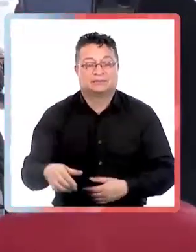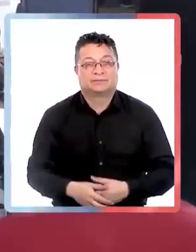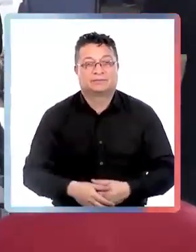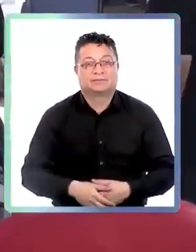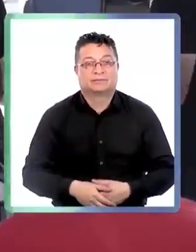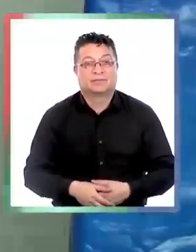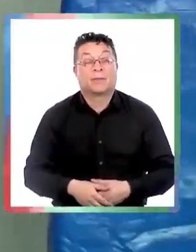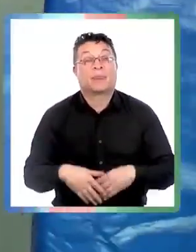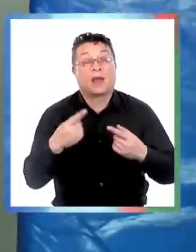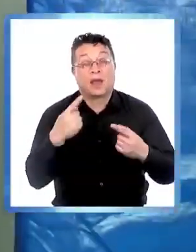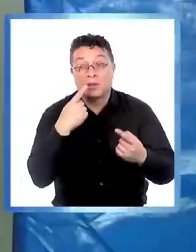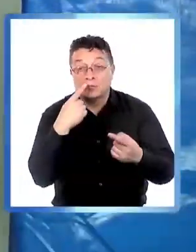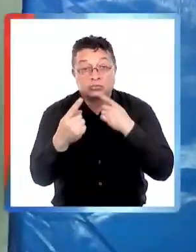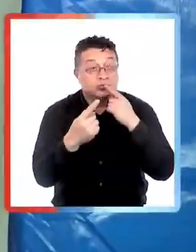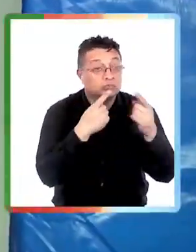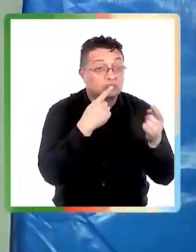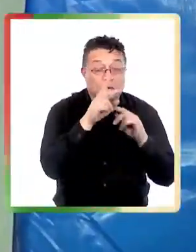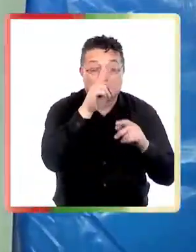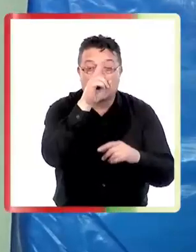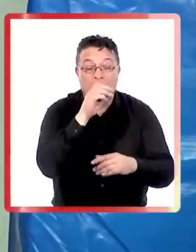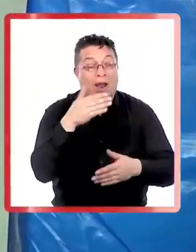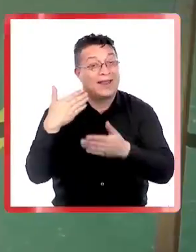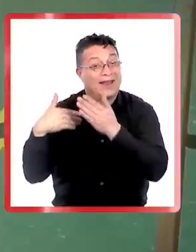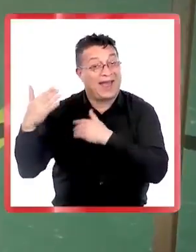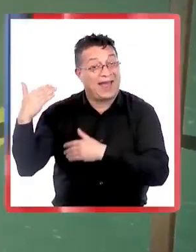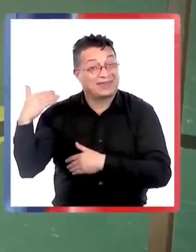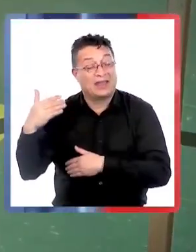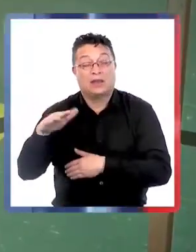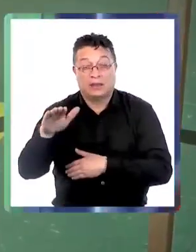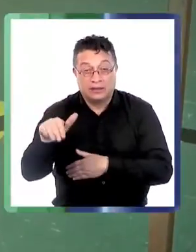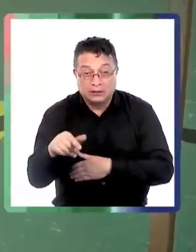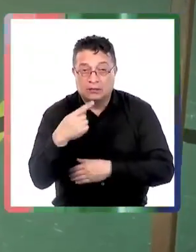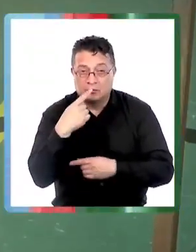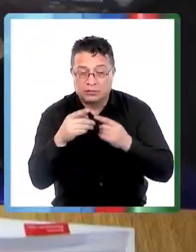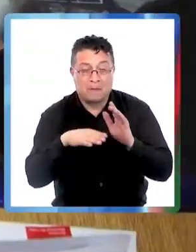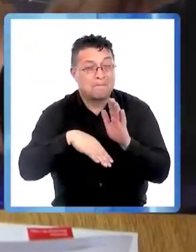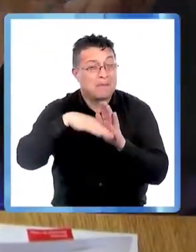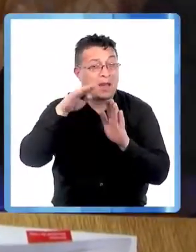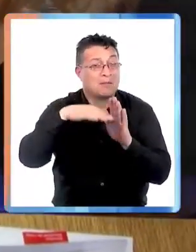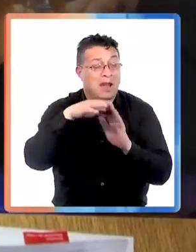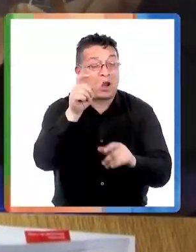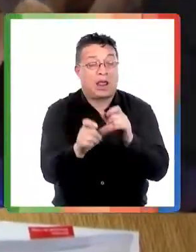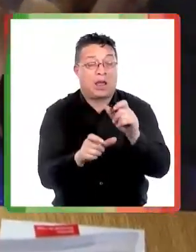chilenos. Las encuestas, al igual que en el proceso anterior,